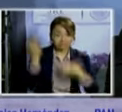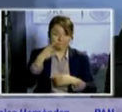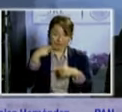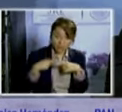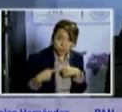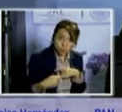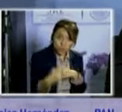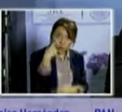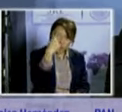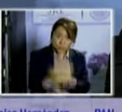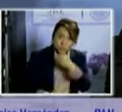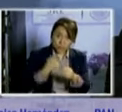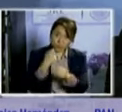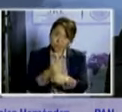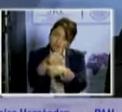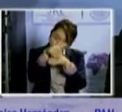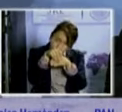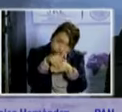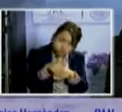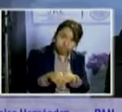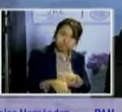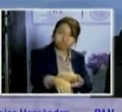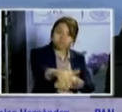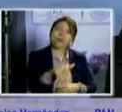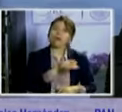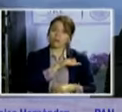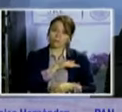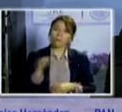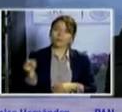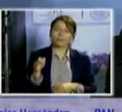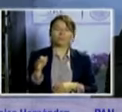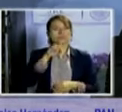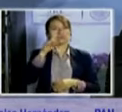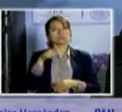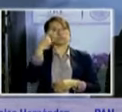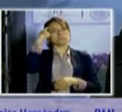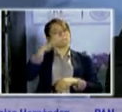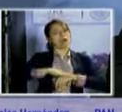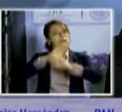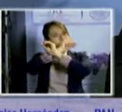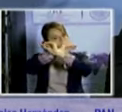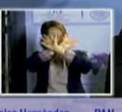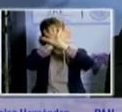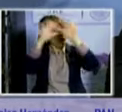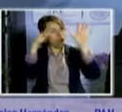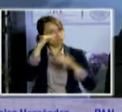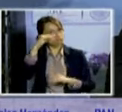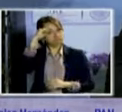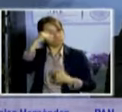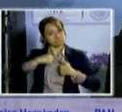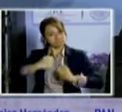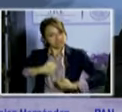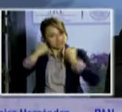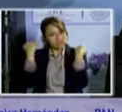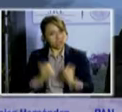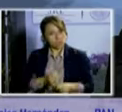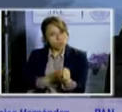tener claridad, que el gobierno tenga claridad, por supuesto, con la inclusión de todos los